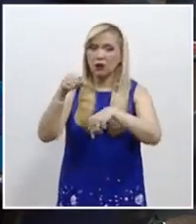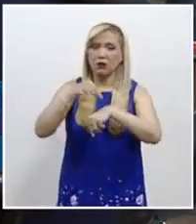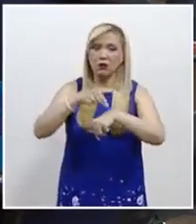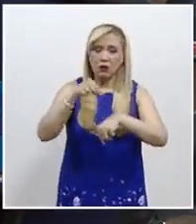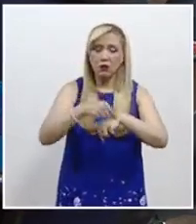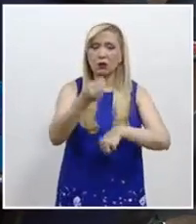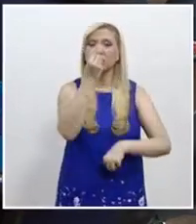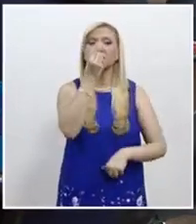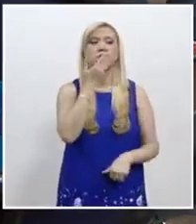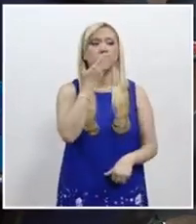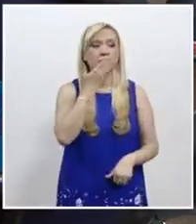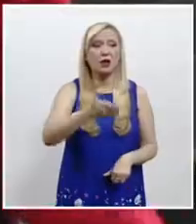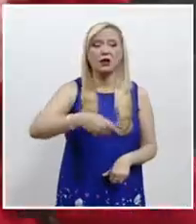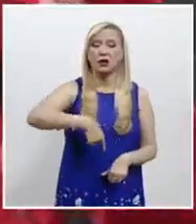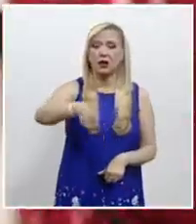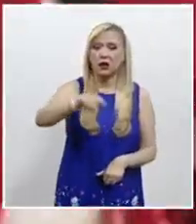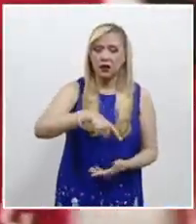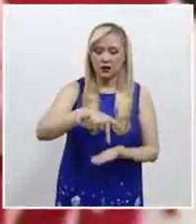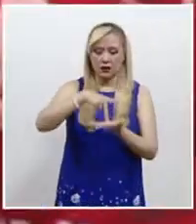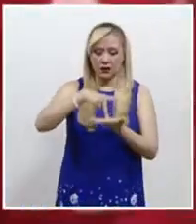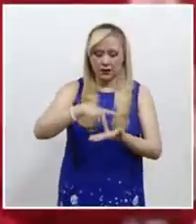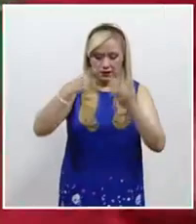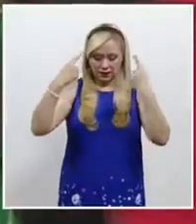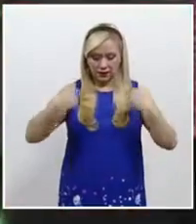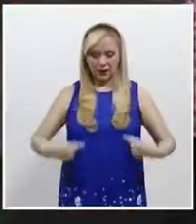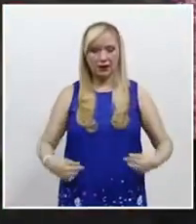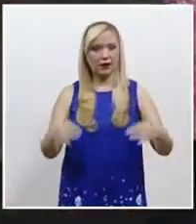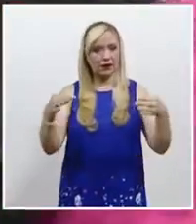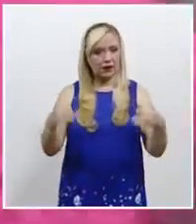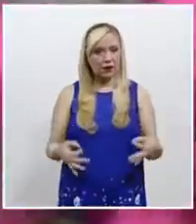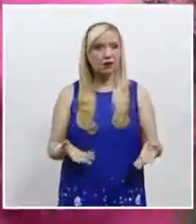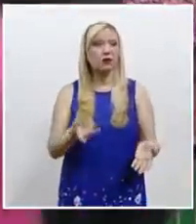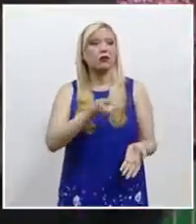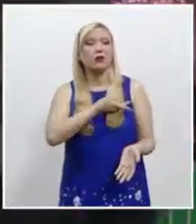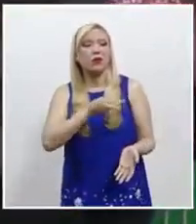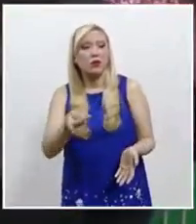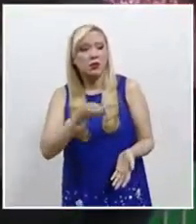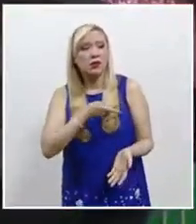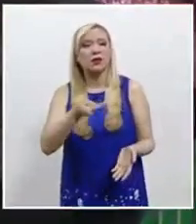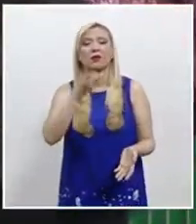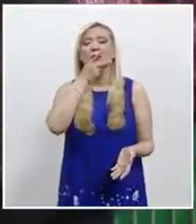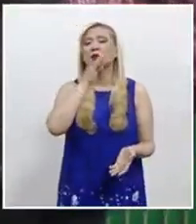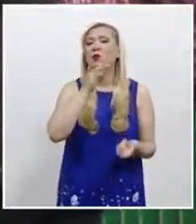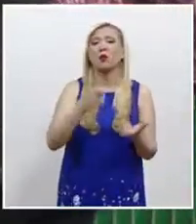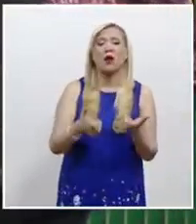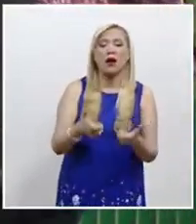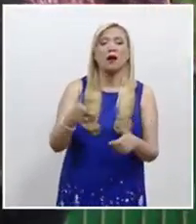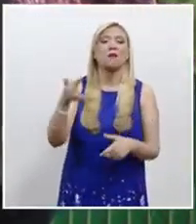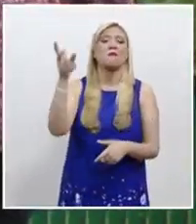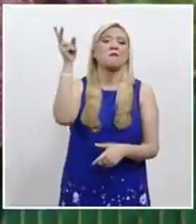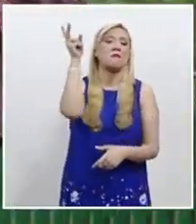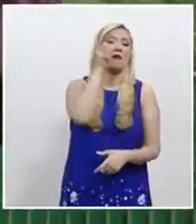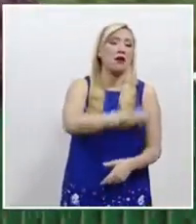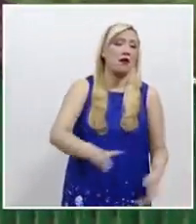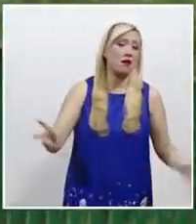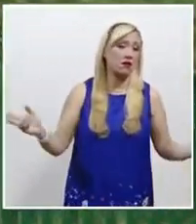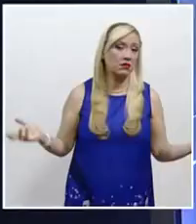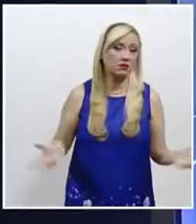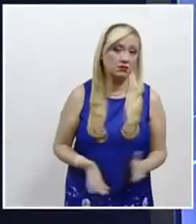adecuada alimentación, agravados por la pobreza y la pobreza extrema. Poder Informativo, Lilian